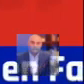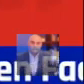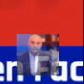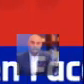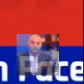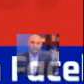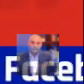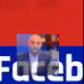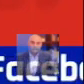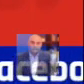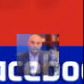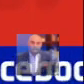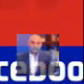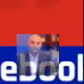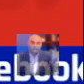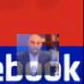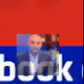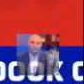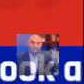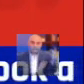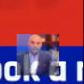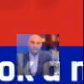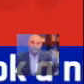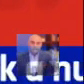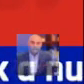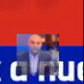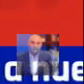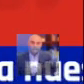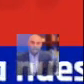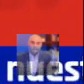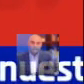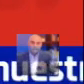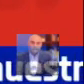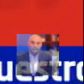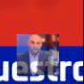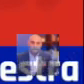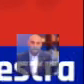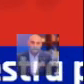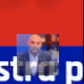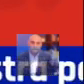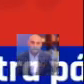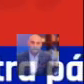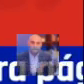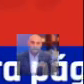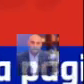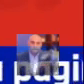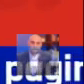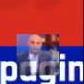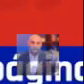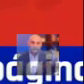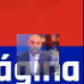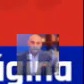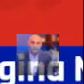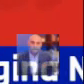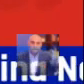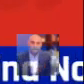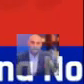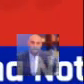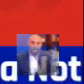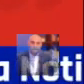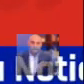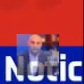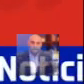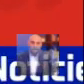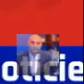de investigación que tienen ahí los fulanos estos de Mexicanos contra la